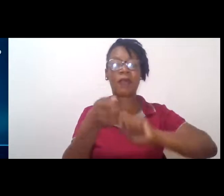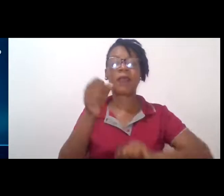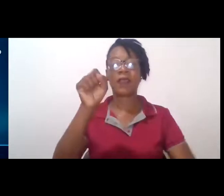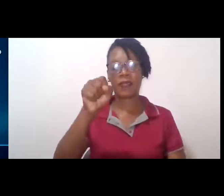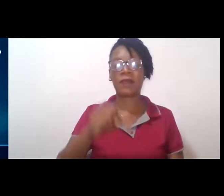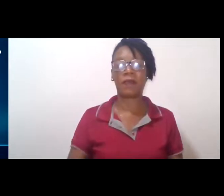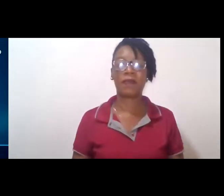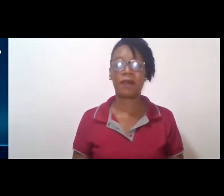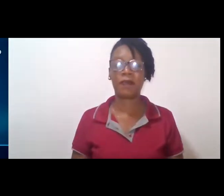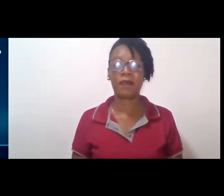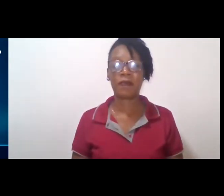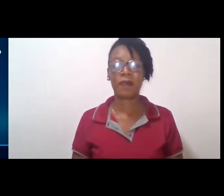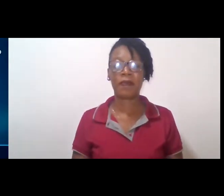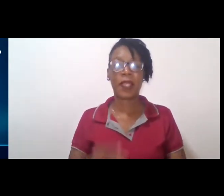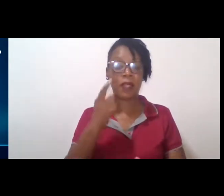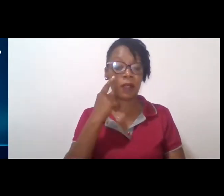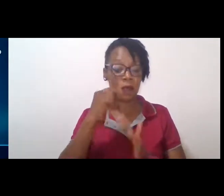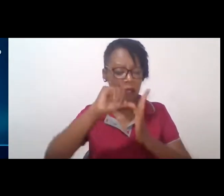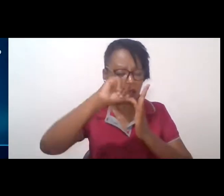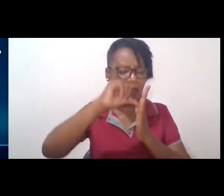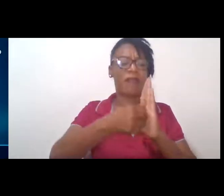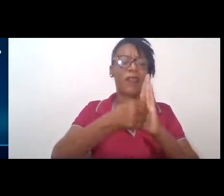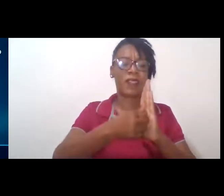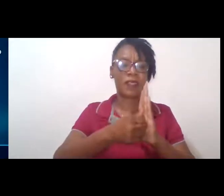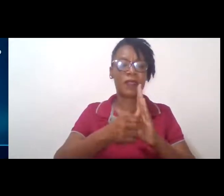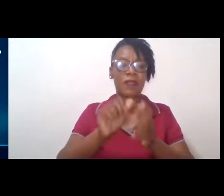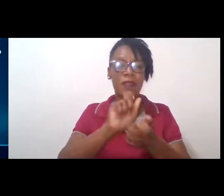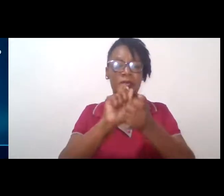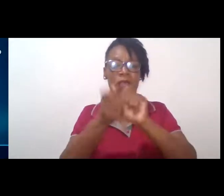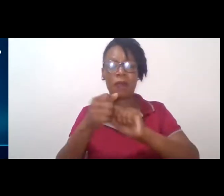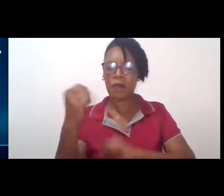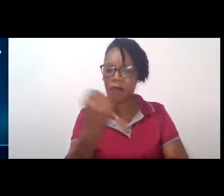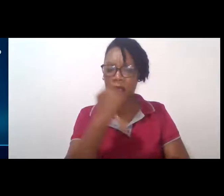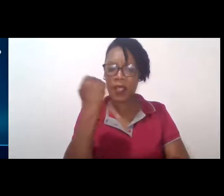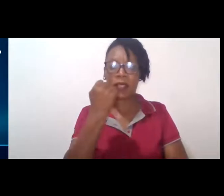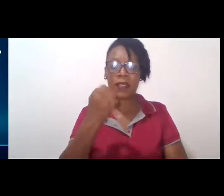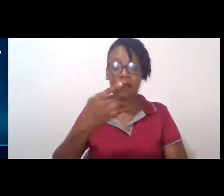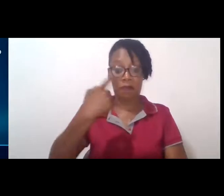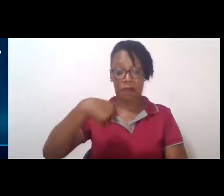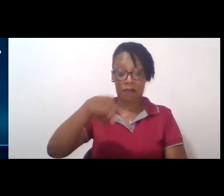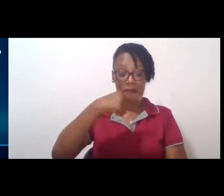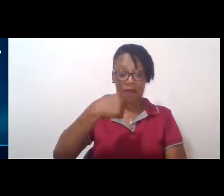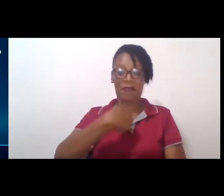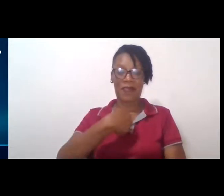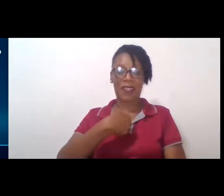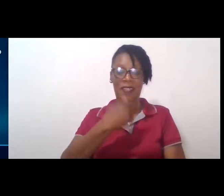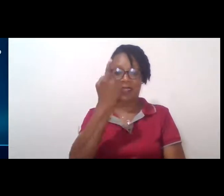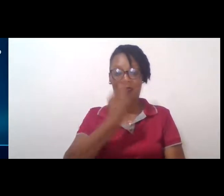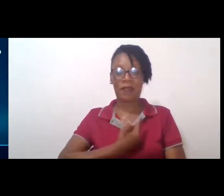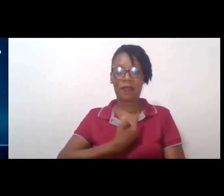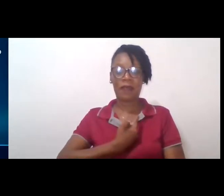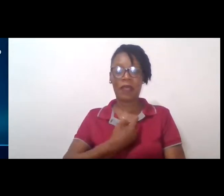como énfasis en esos cambios bruscos, ¿verdad? Que incluso para uno, ¿verdad? Si uno no está como